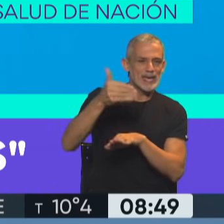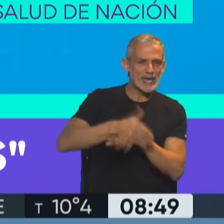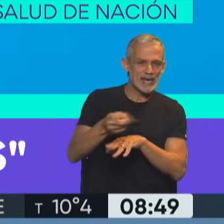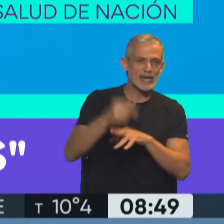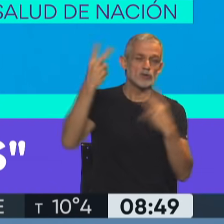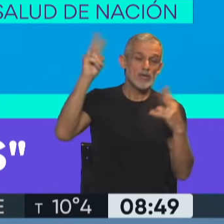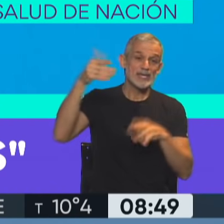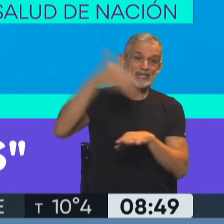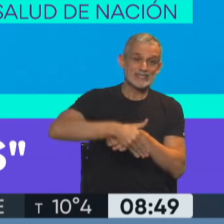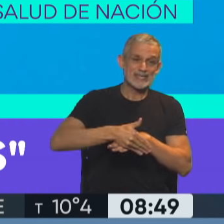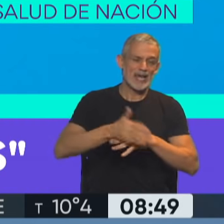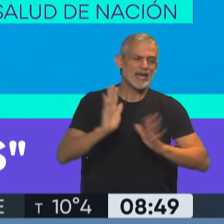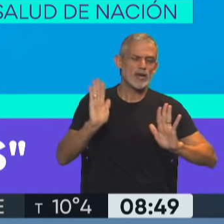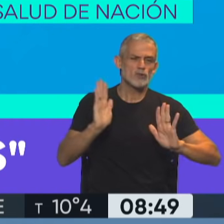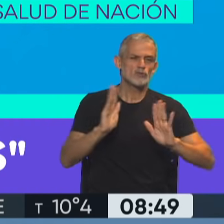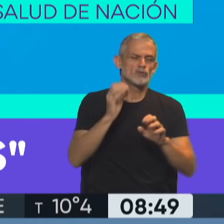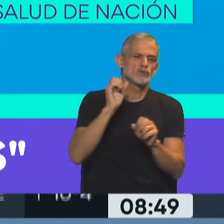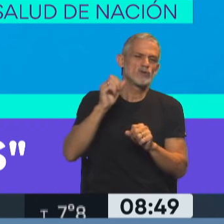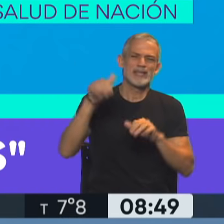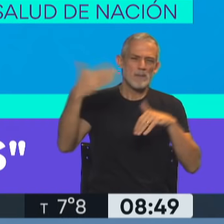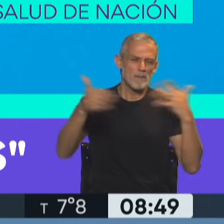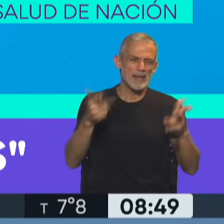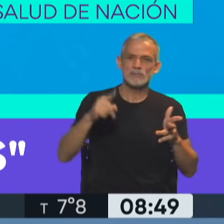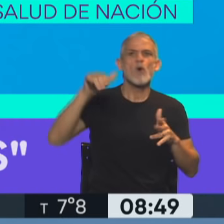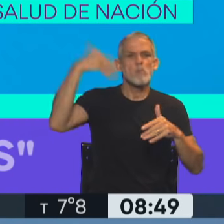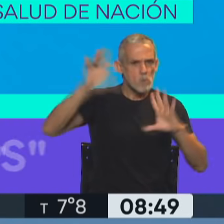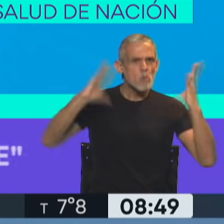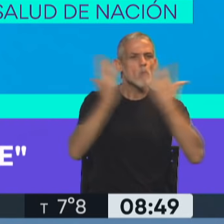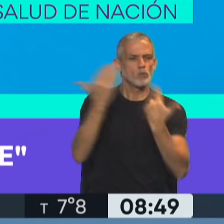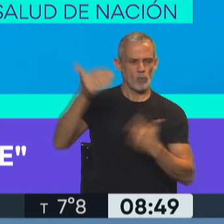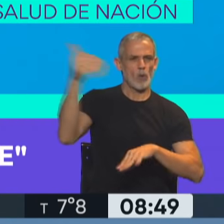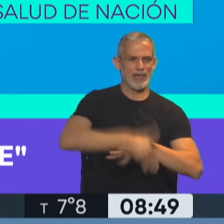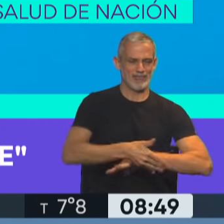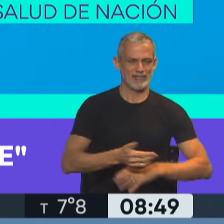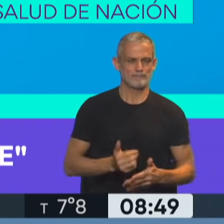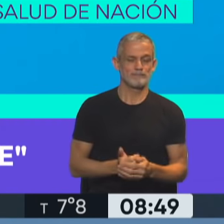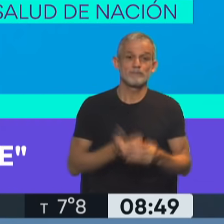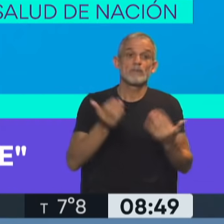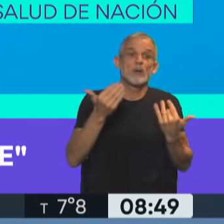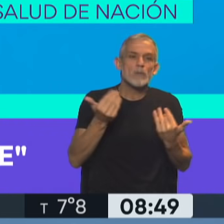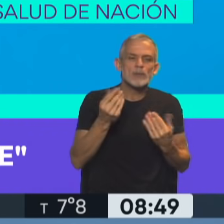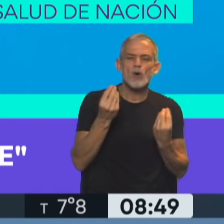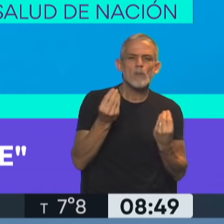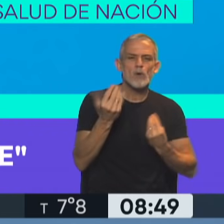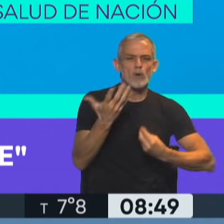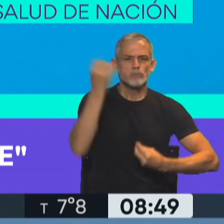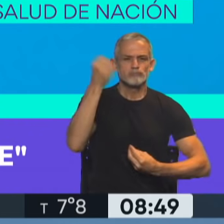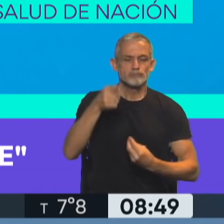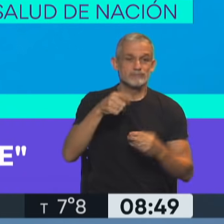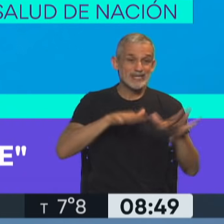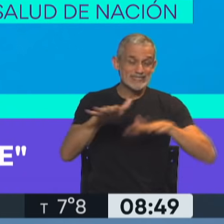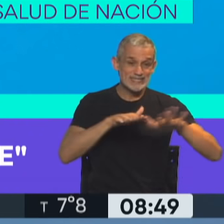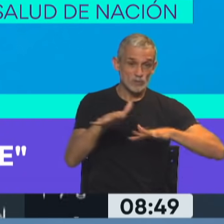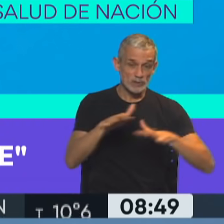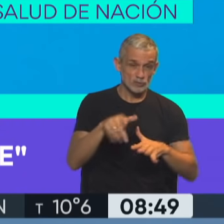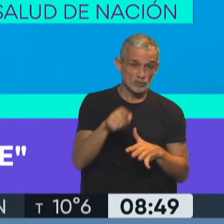de extranjeros más allá de los países limítrofes. Para poder acceder a esta